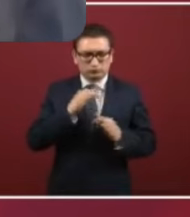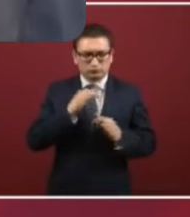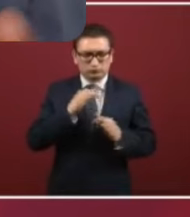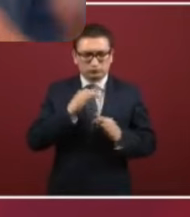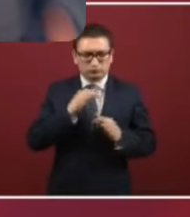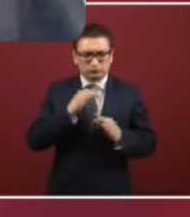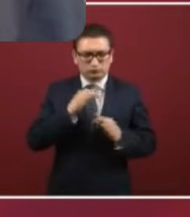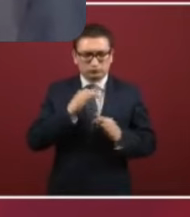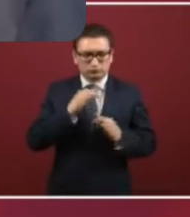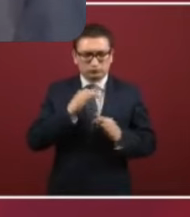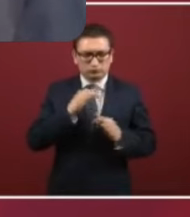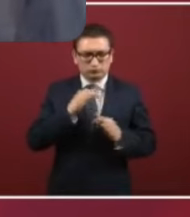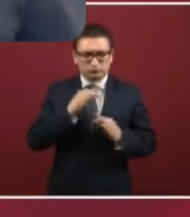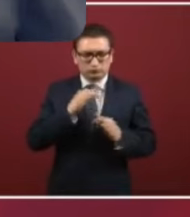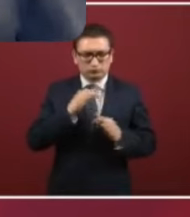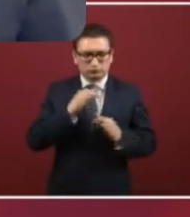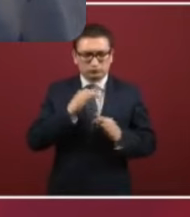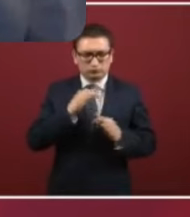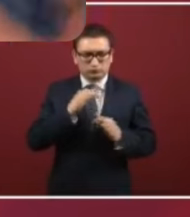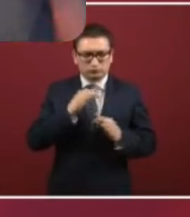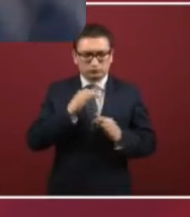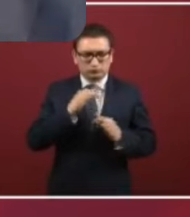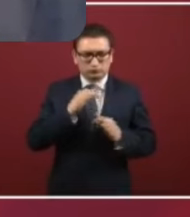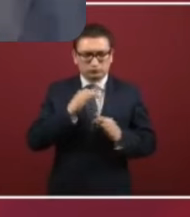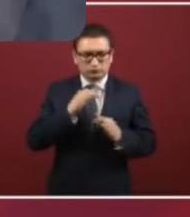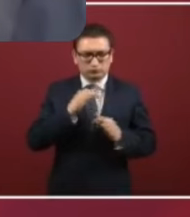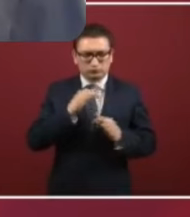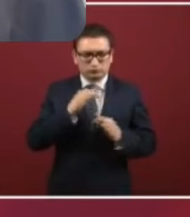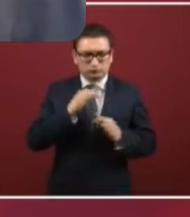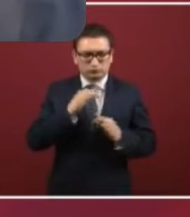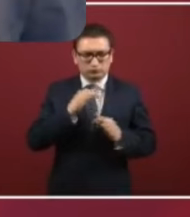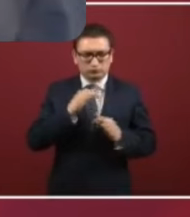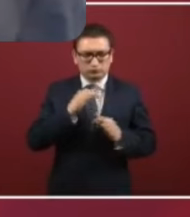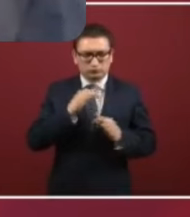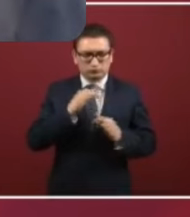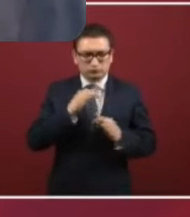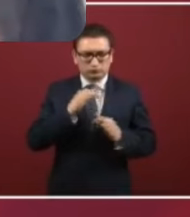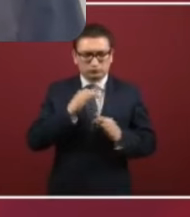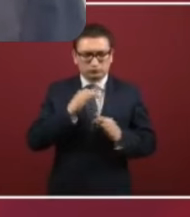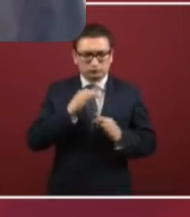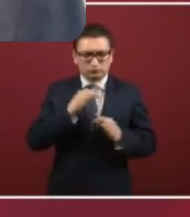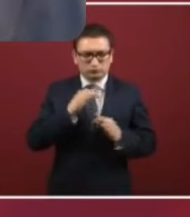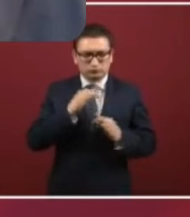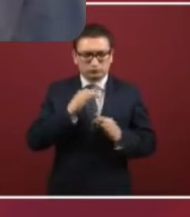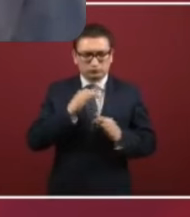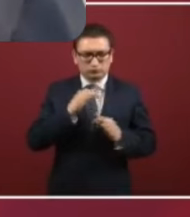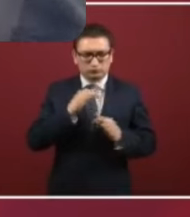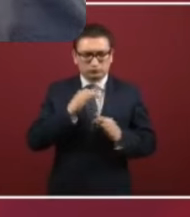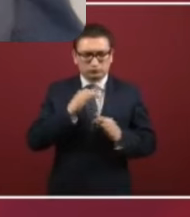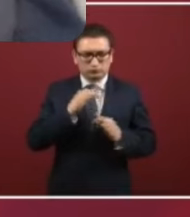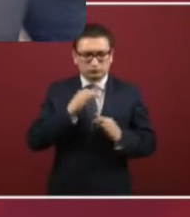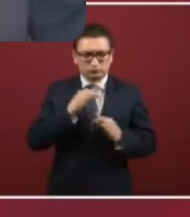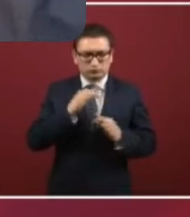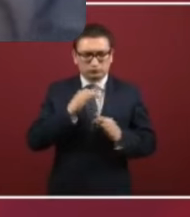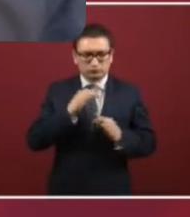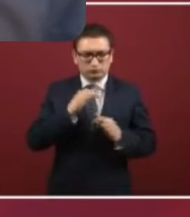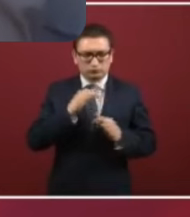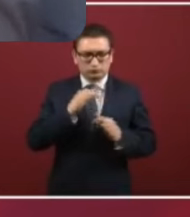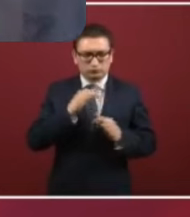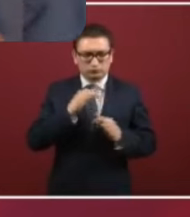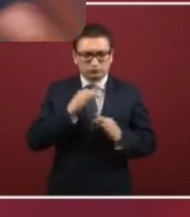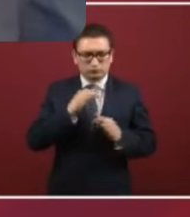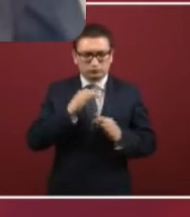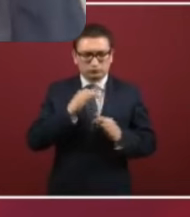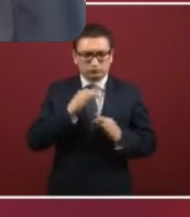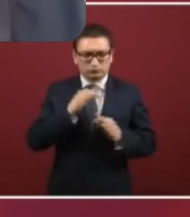los secretarios de Seguridad Pública, los encargados de este tema, y también invitan a otras secretarías para hacer un híbrido